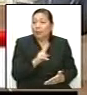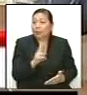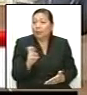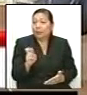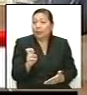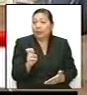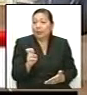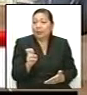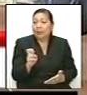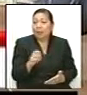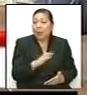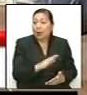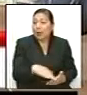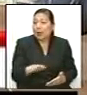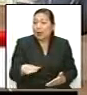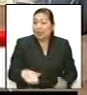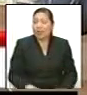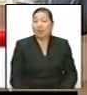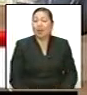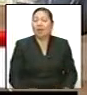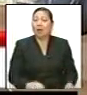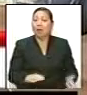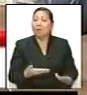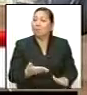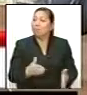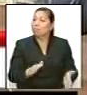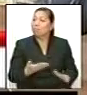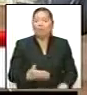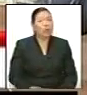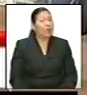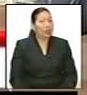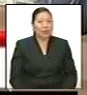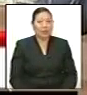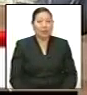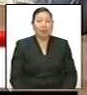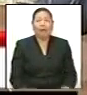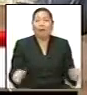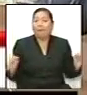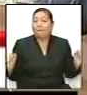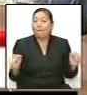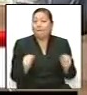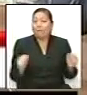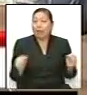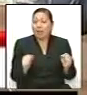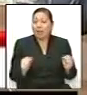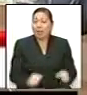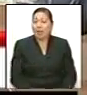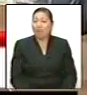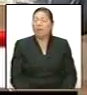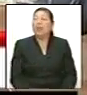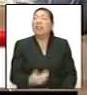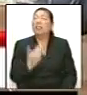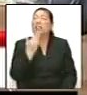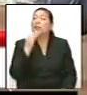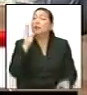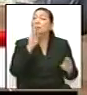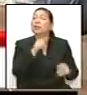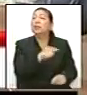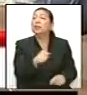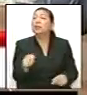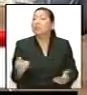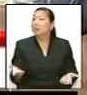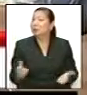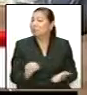200 niños que mueren lamentablemente en la zona de las heladas, en el friaje. ¿Quién se preocupa de ellos? No